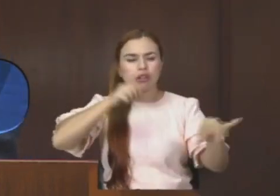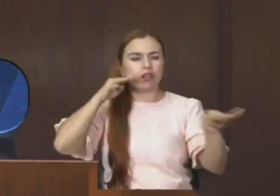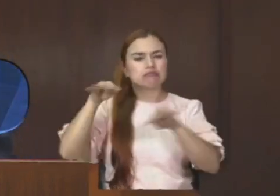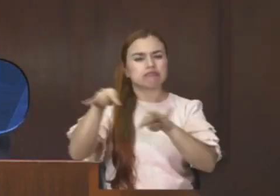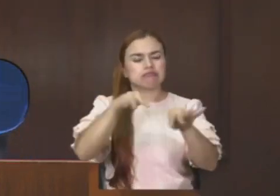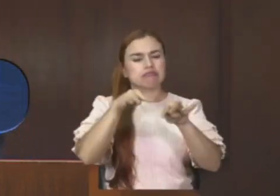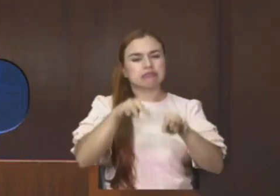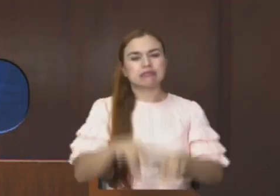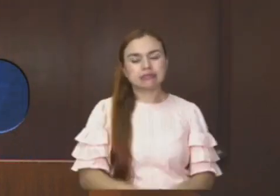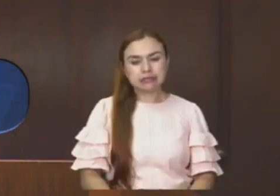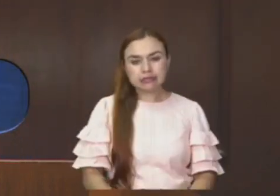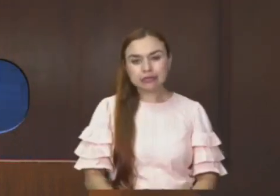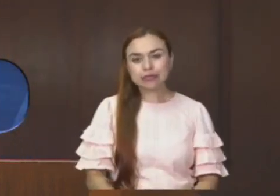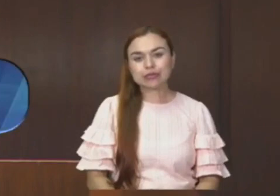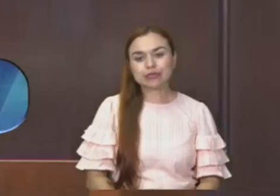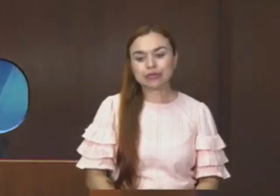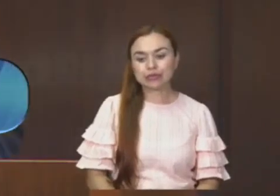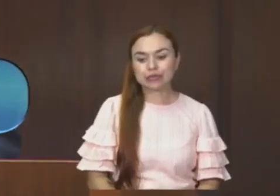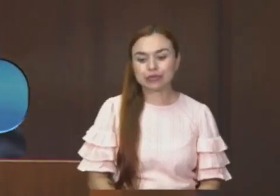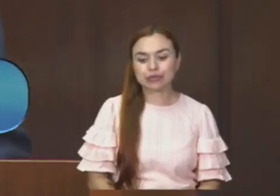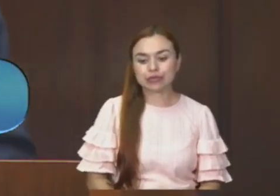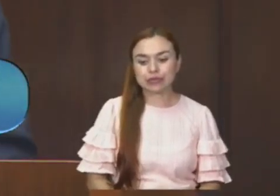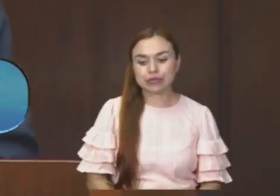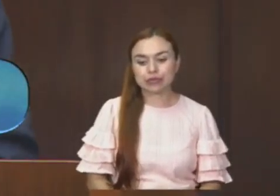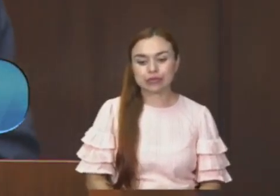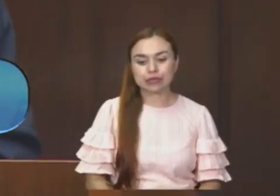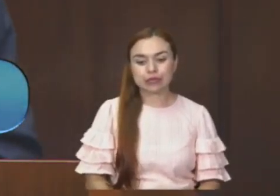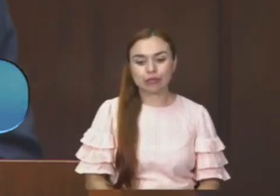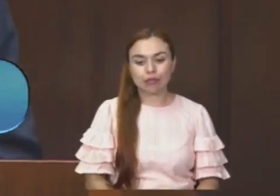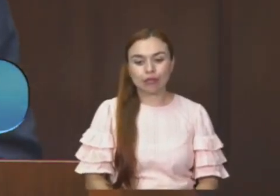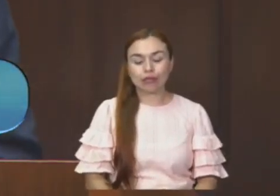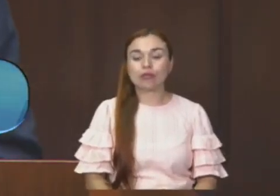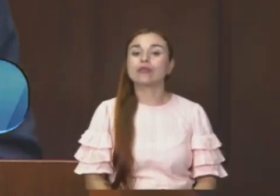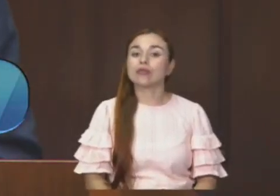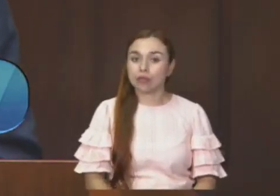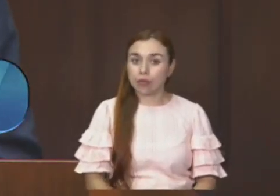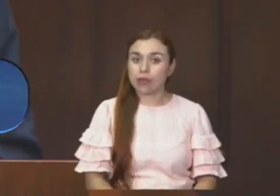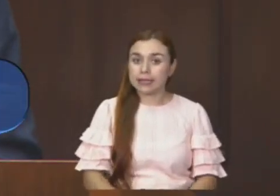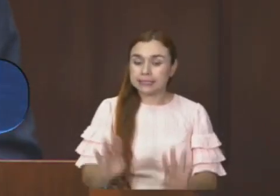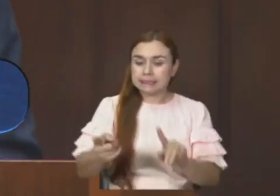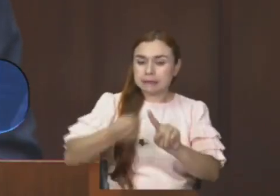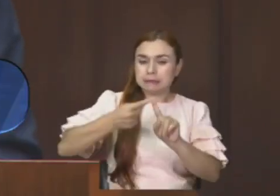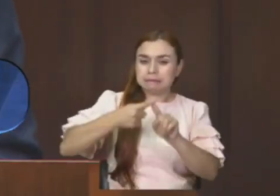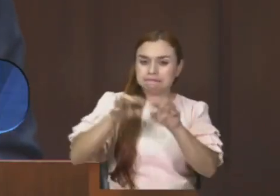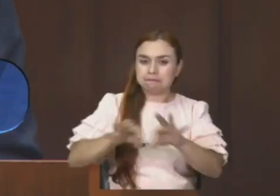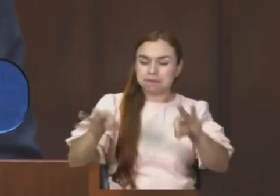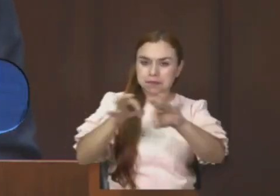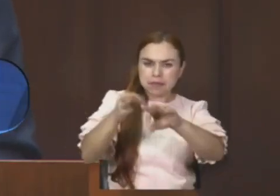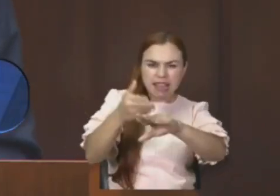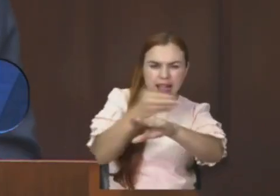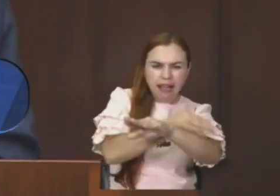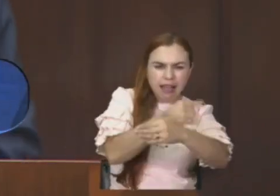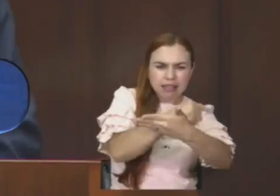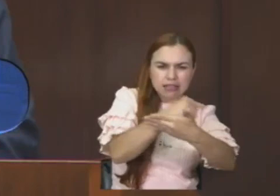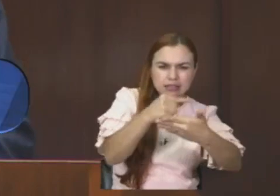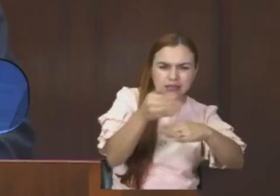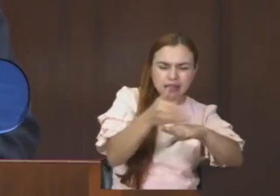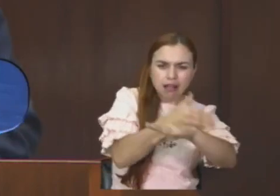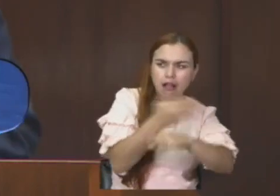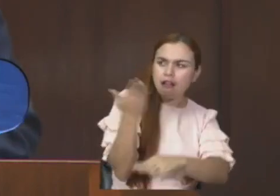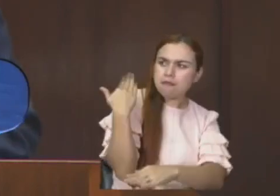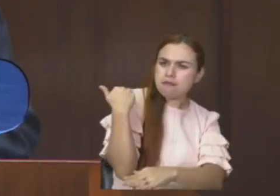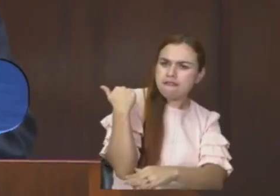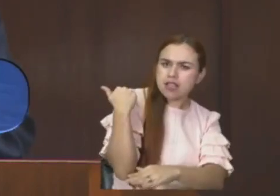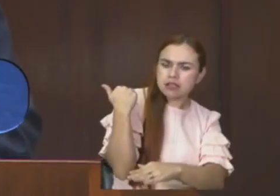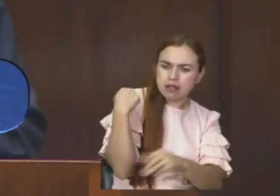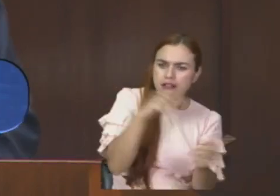Quisiera antes de empezar poder brindarles mis excusas por no haber podido presentarme en la primera citación realizada